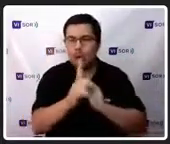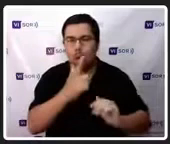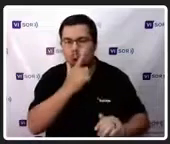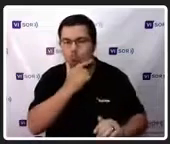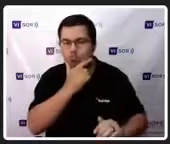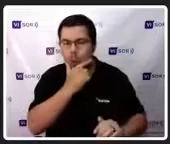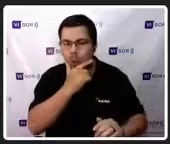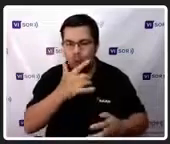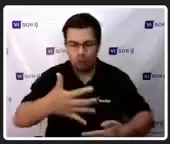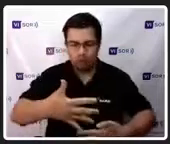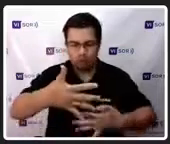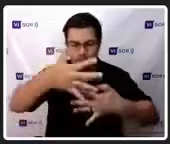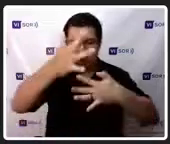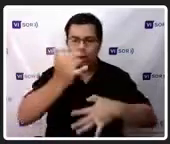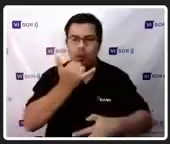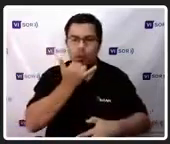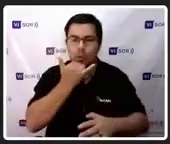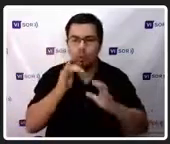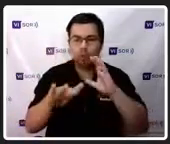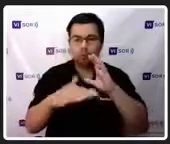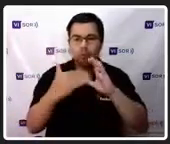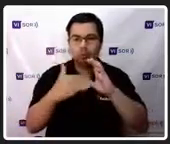YouTube para poder responderlas.